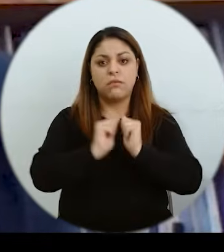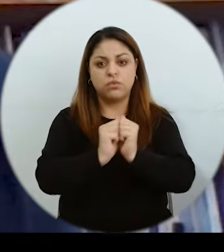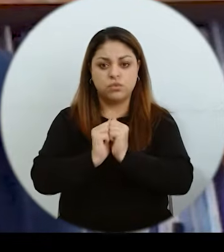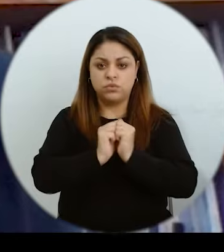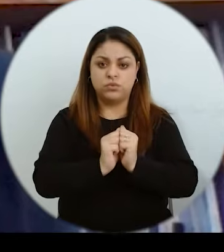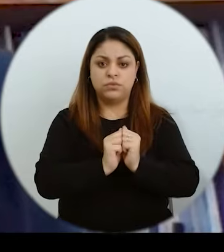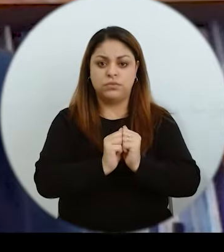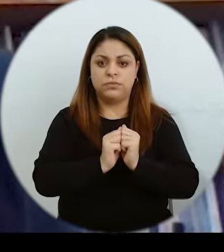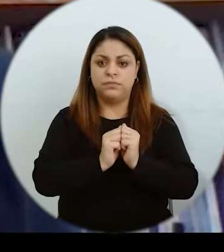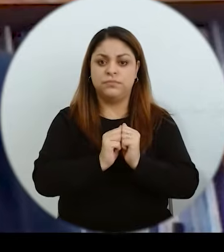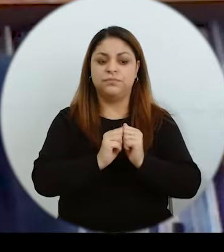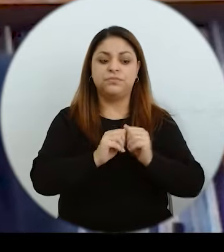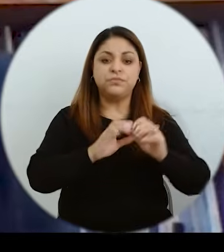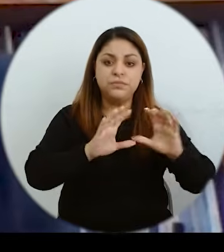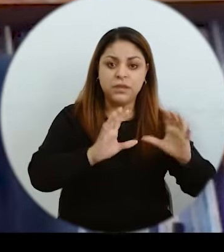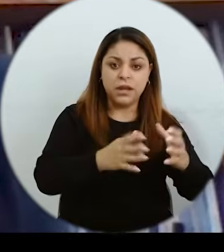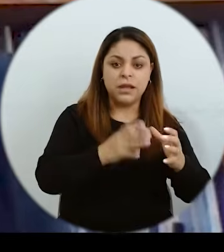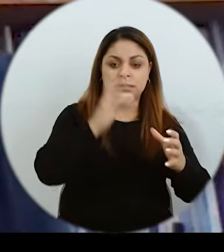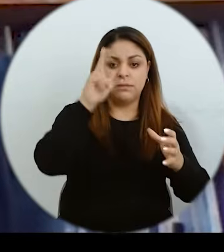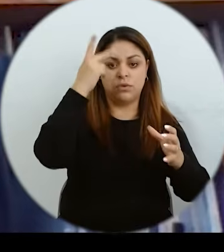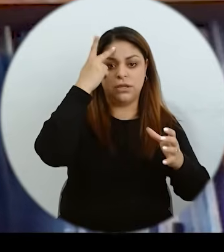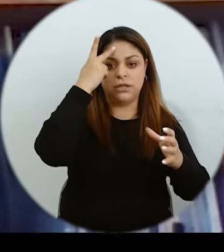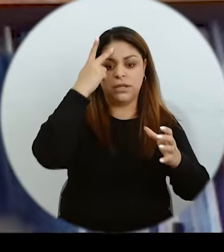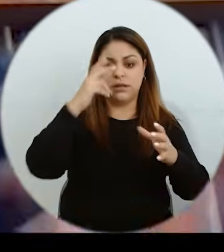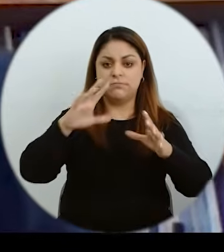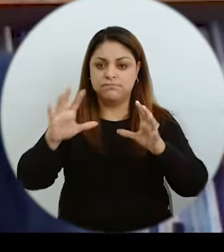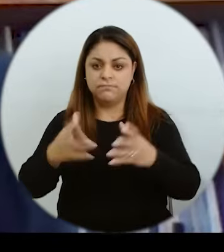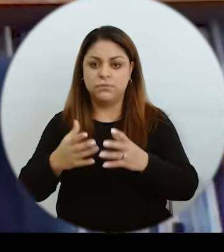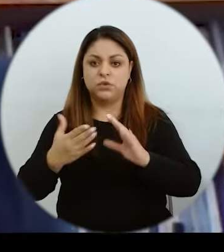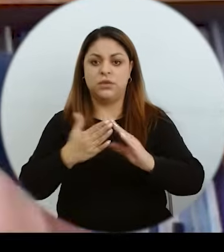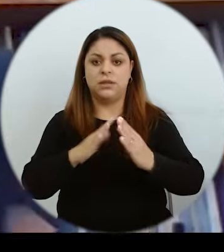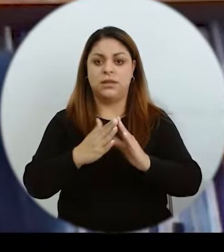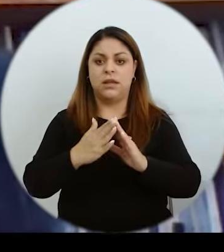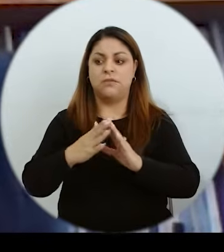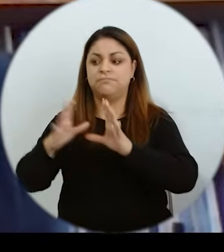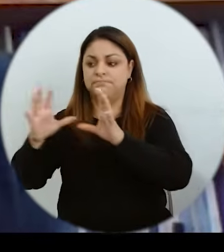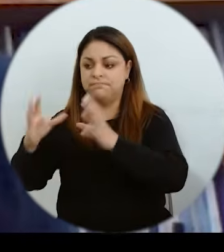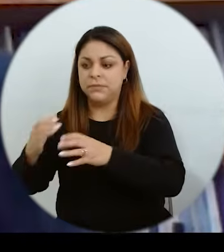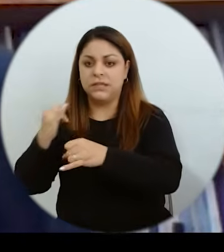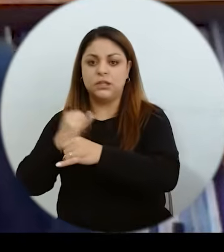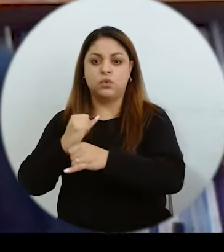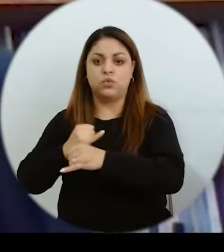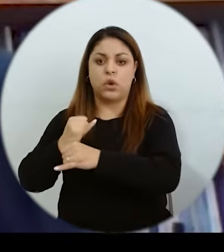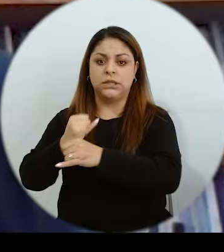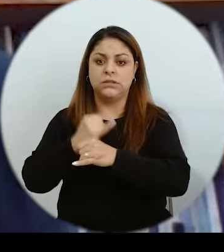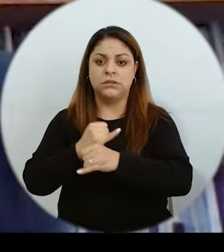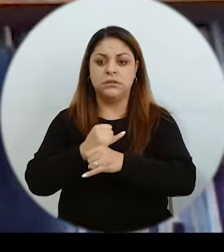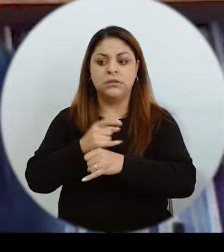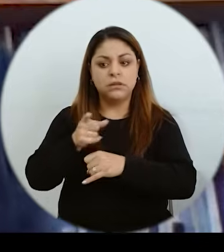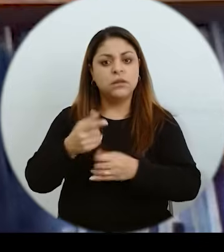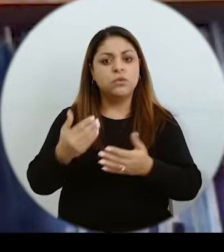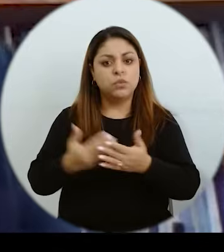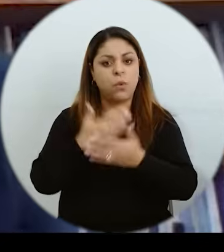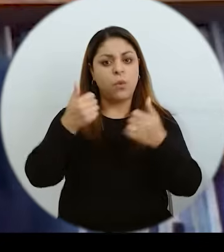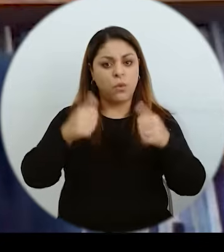país si no logramos en conjunto la clase política, la ciudadanía y las instituciones llegar a un nuevo acuerdo,